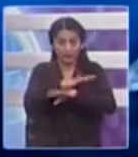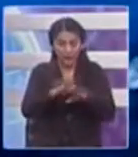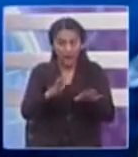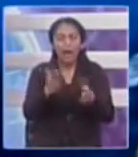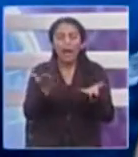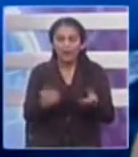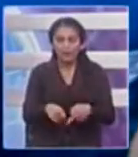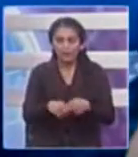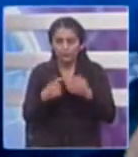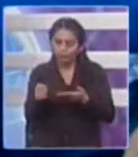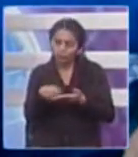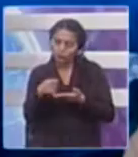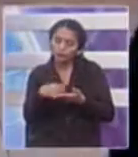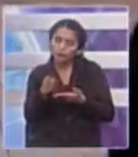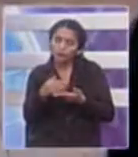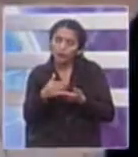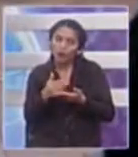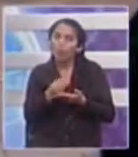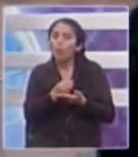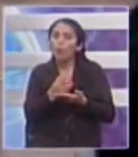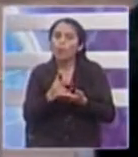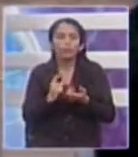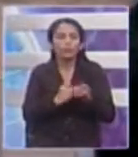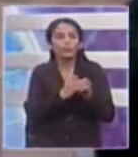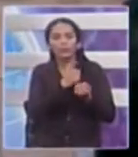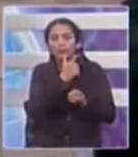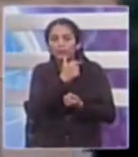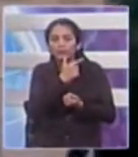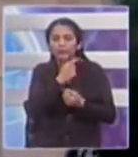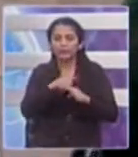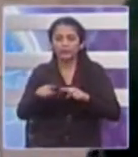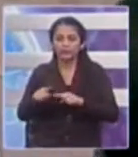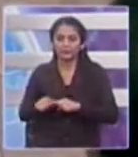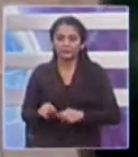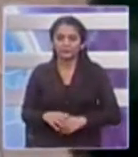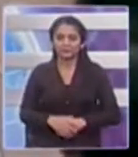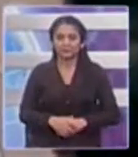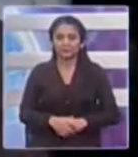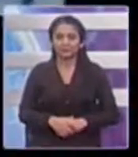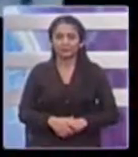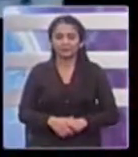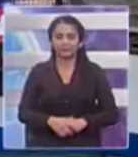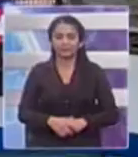proceso de voto en casa culmina a las 17 horas. Gilena Perlaza, Telerama Noticias.